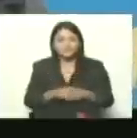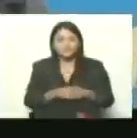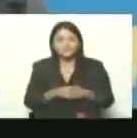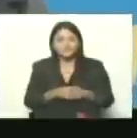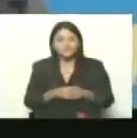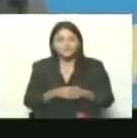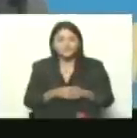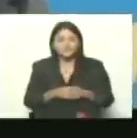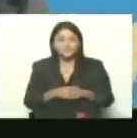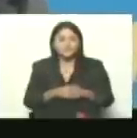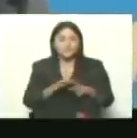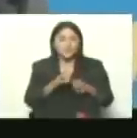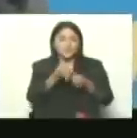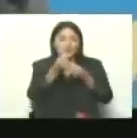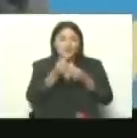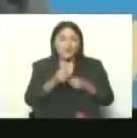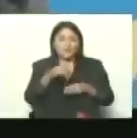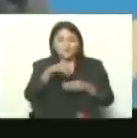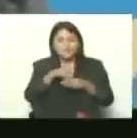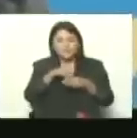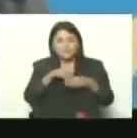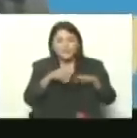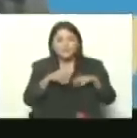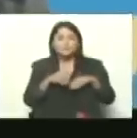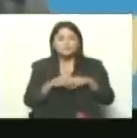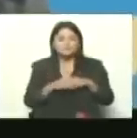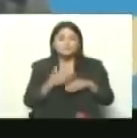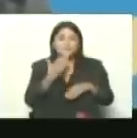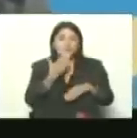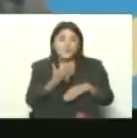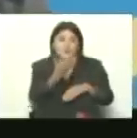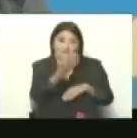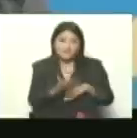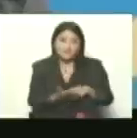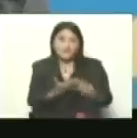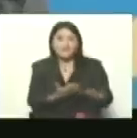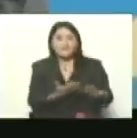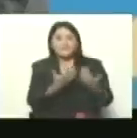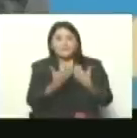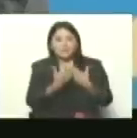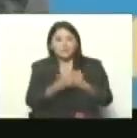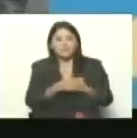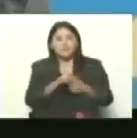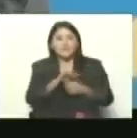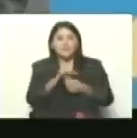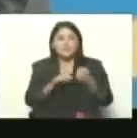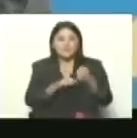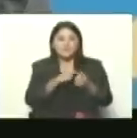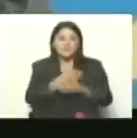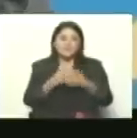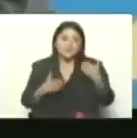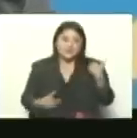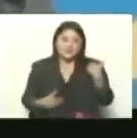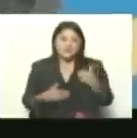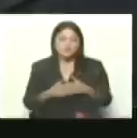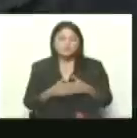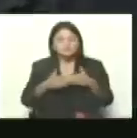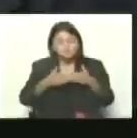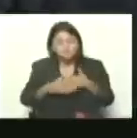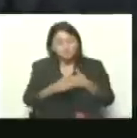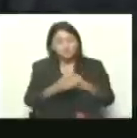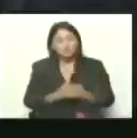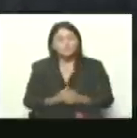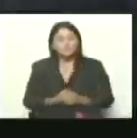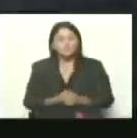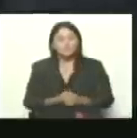en recuperación. Gracias a Dios todo salió bien. Agradeciéndole a usted, bueno, todo el apoyo a la vicepresidenta. Y bueno, ya pronto. ¿Y qué me